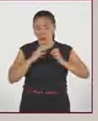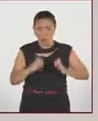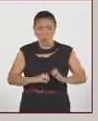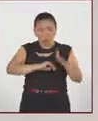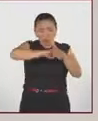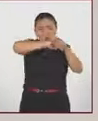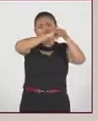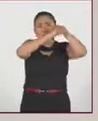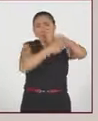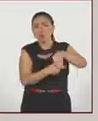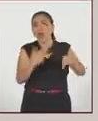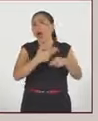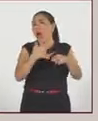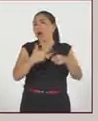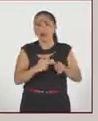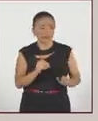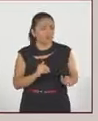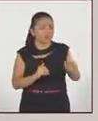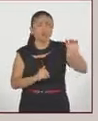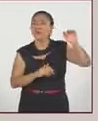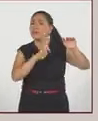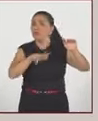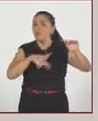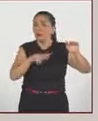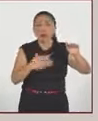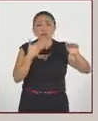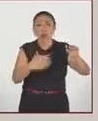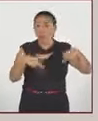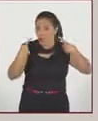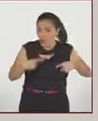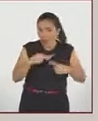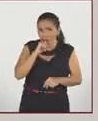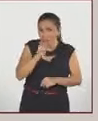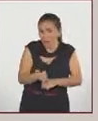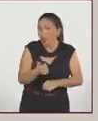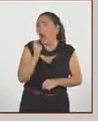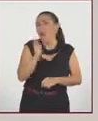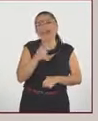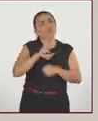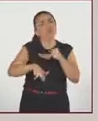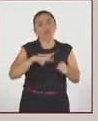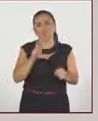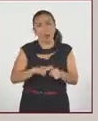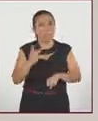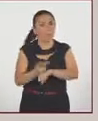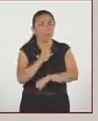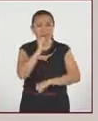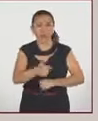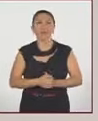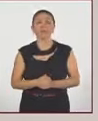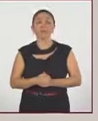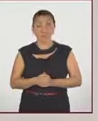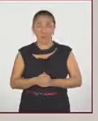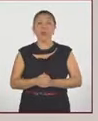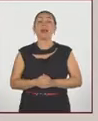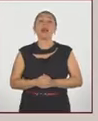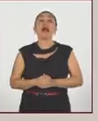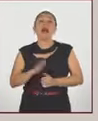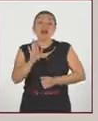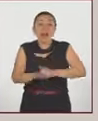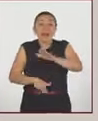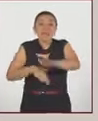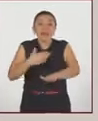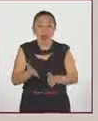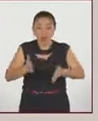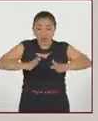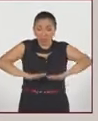en el momento en el que se necesita y mientras no haya dolor es un desarrollo normal. La marcha convergente, los